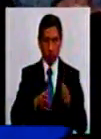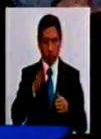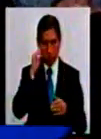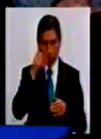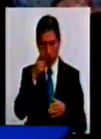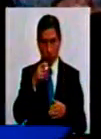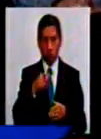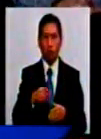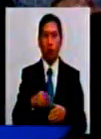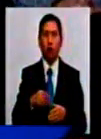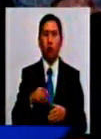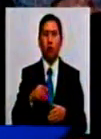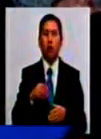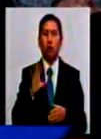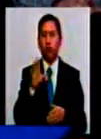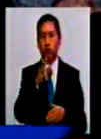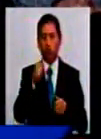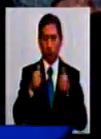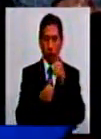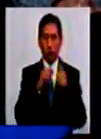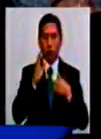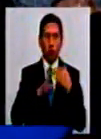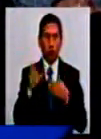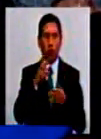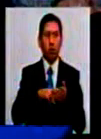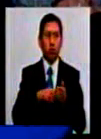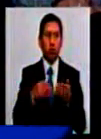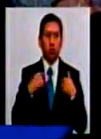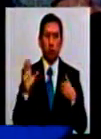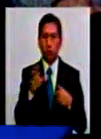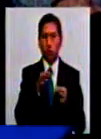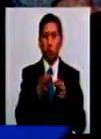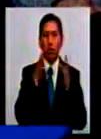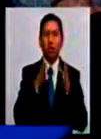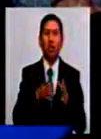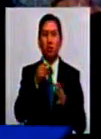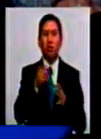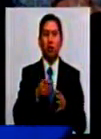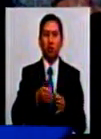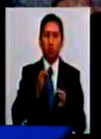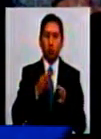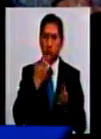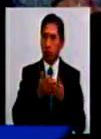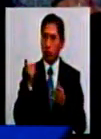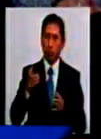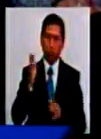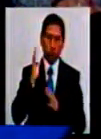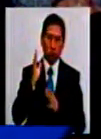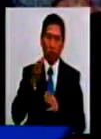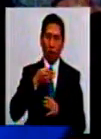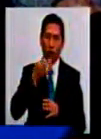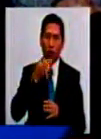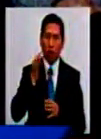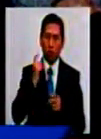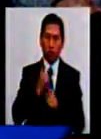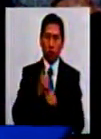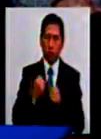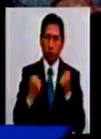Philippe Couvreur, y a todos sus colaboradores, incluyendo a los intérpretes, por su cortesía, eficacia y